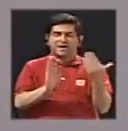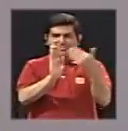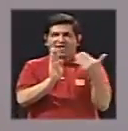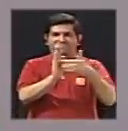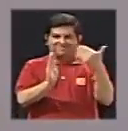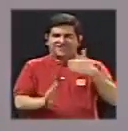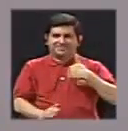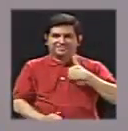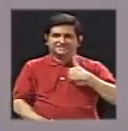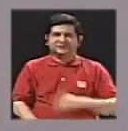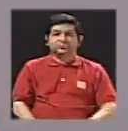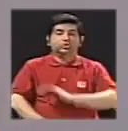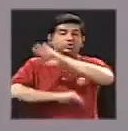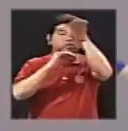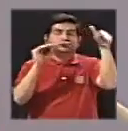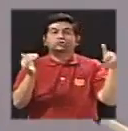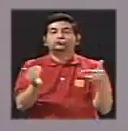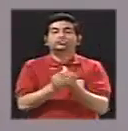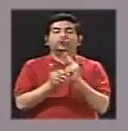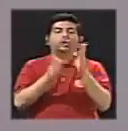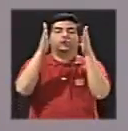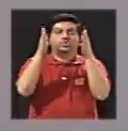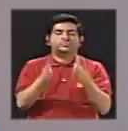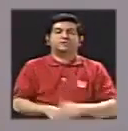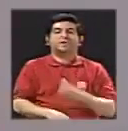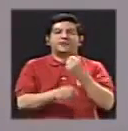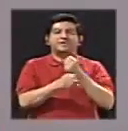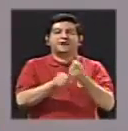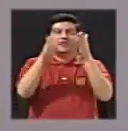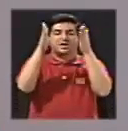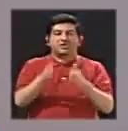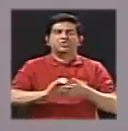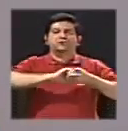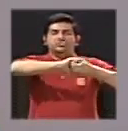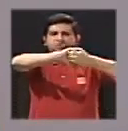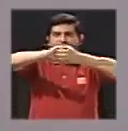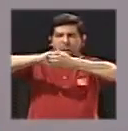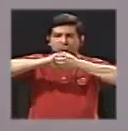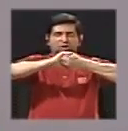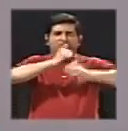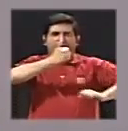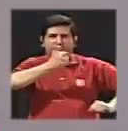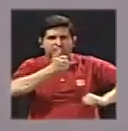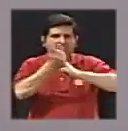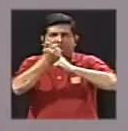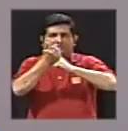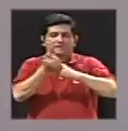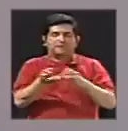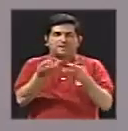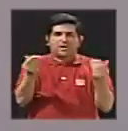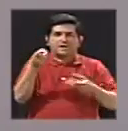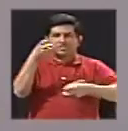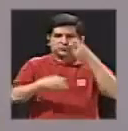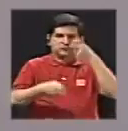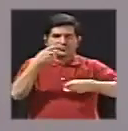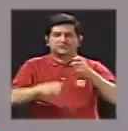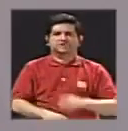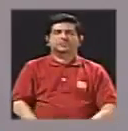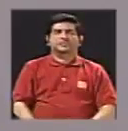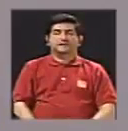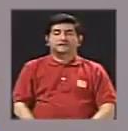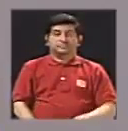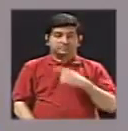afectado, todos los compañeros trabajadores solidariamente deben apoyarlo para que se resuelva un problema. Es decir,